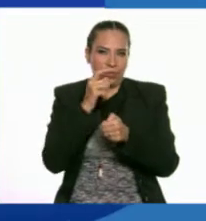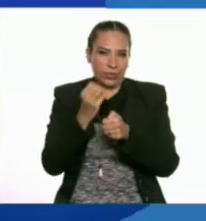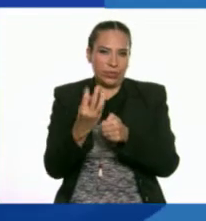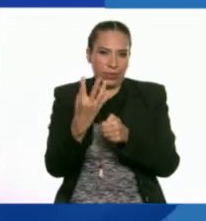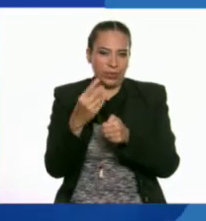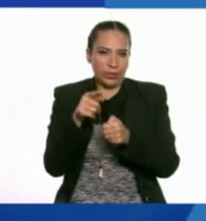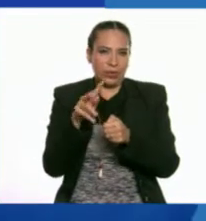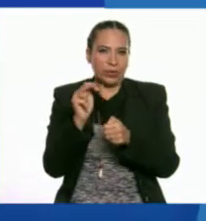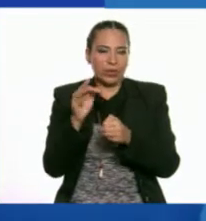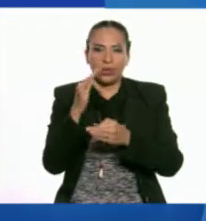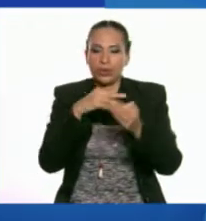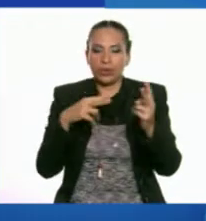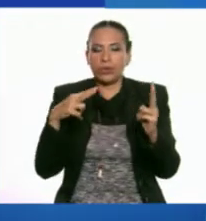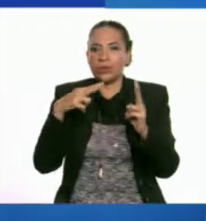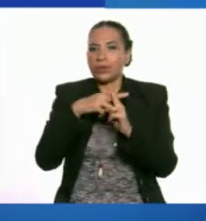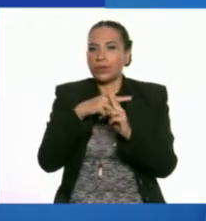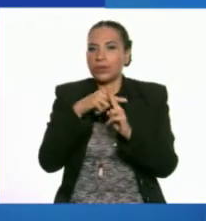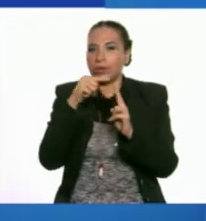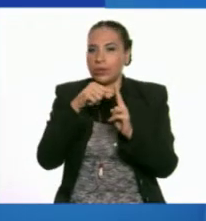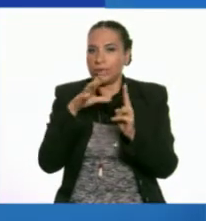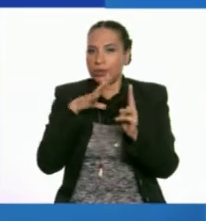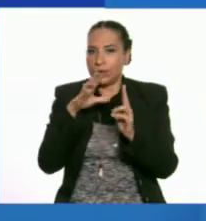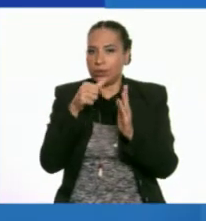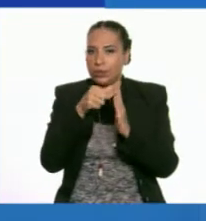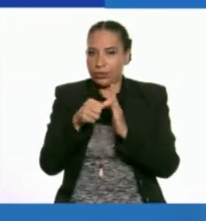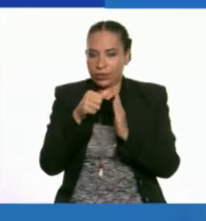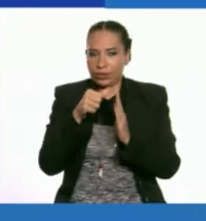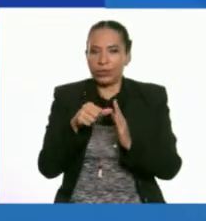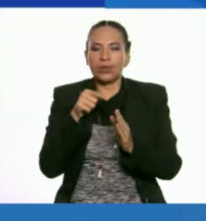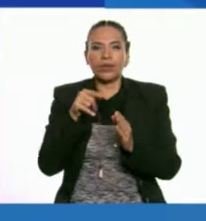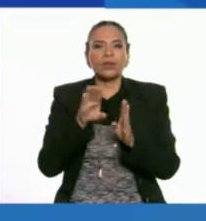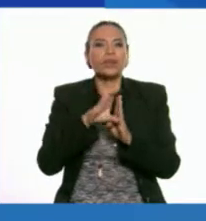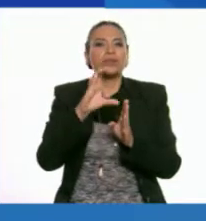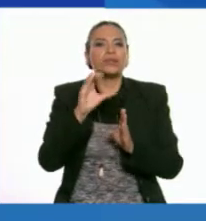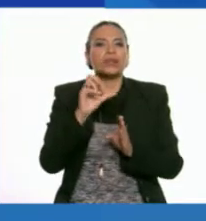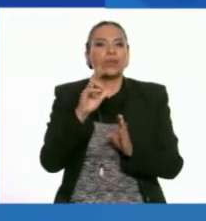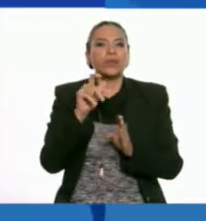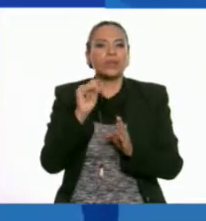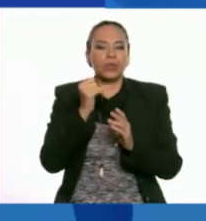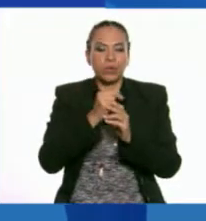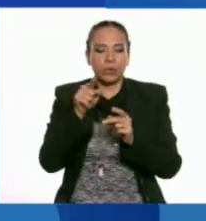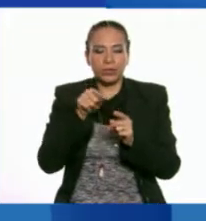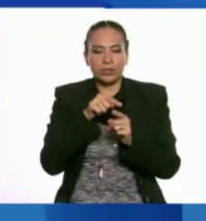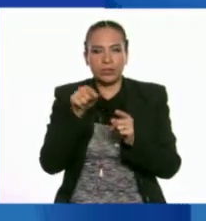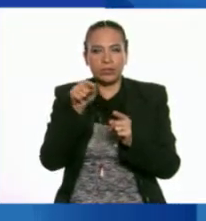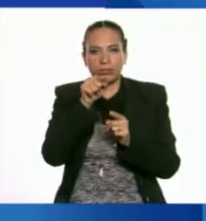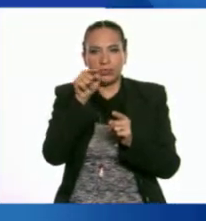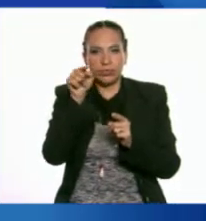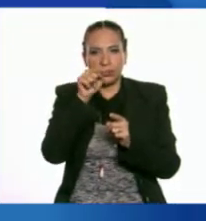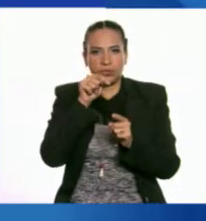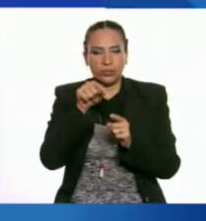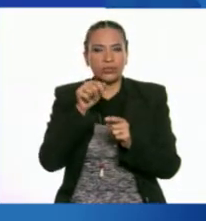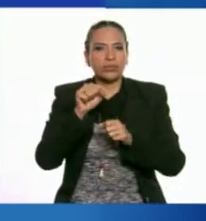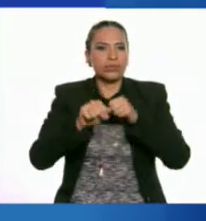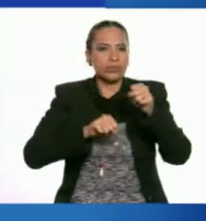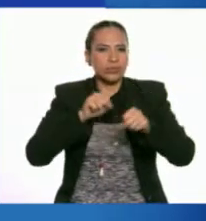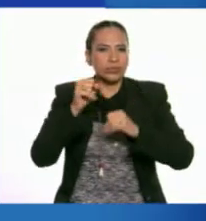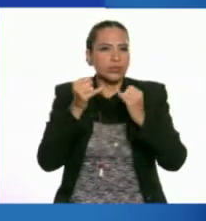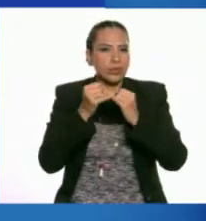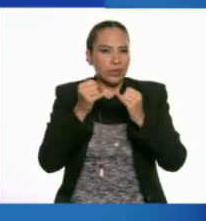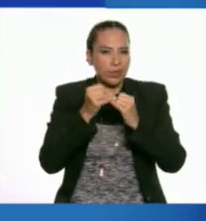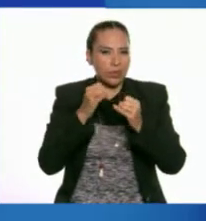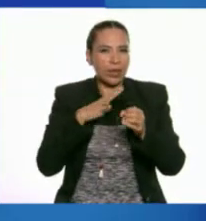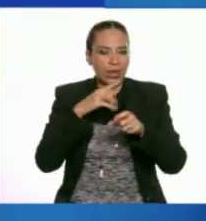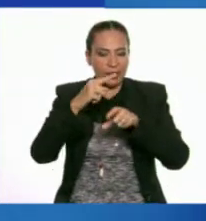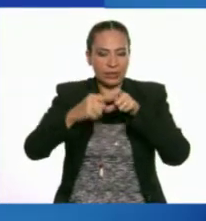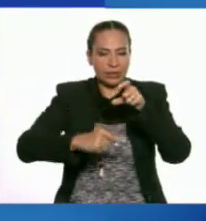Tiene que estar todo enchufado y con un interruptor, ¿cierto? Cierto. Un circuito es como cuando andas en bicicleta. La cadena que hace girar la llanta, tú